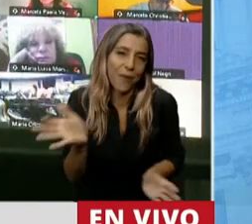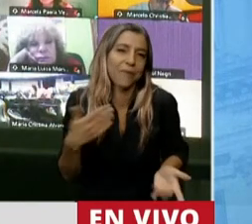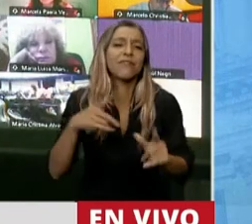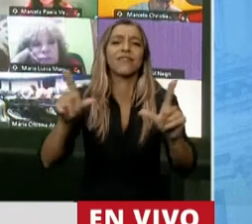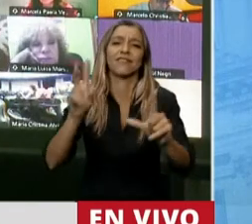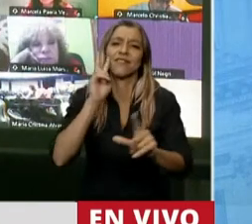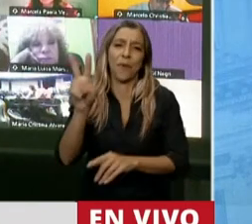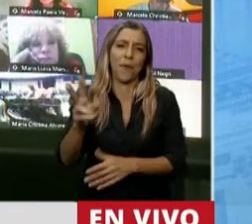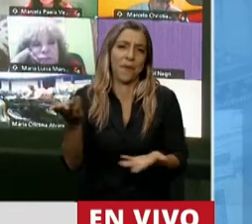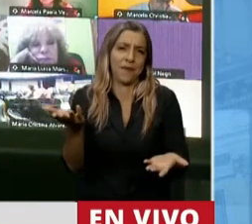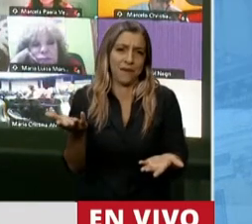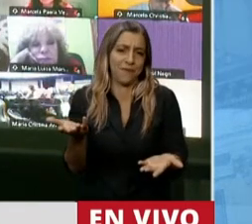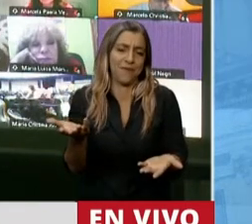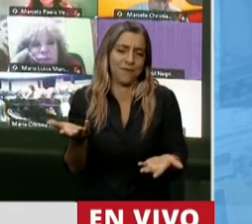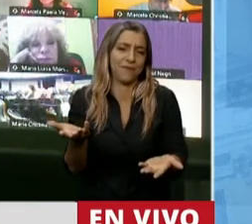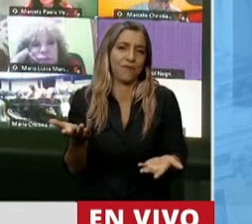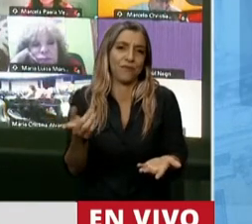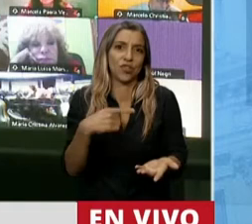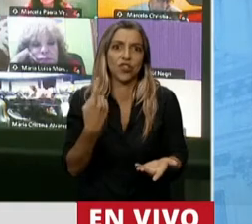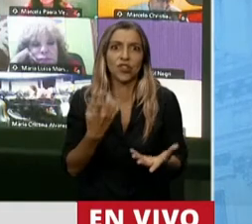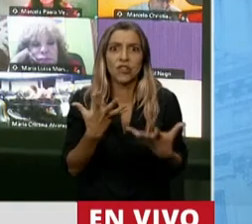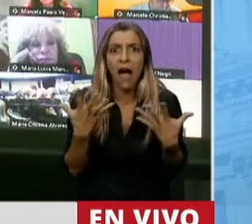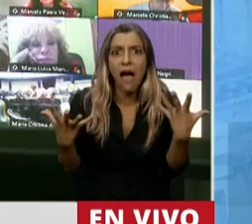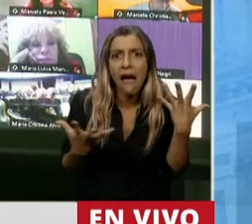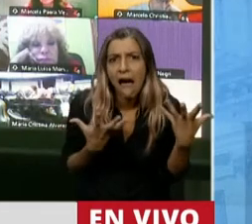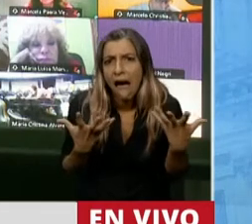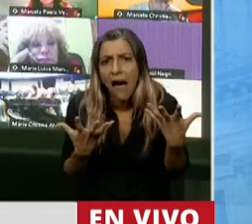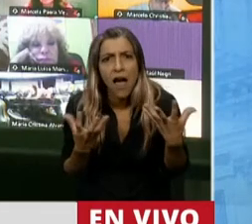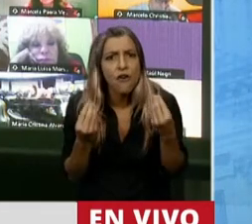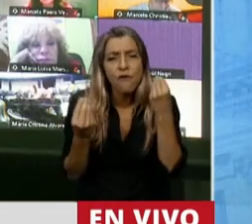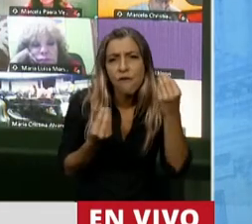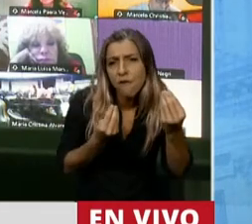tele, nos desgarramos las vestiduras